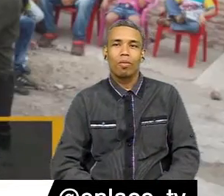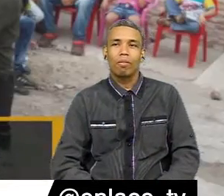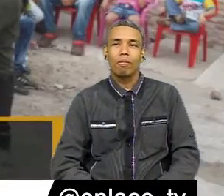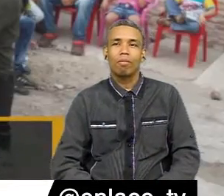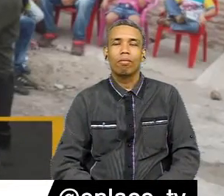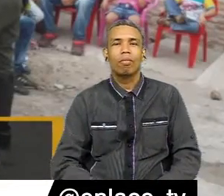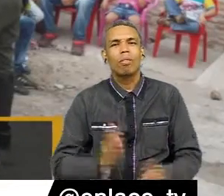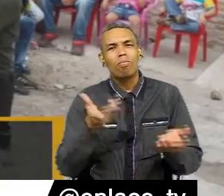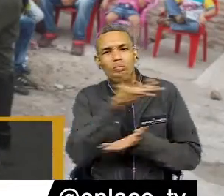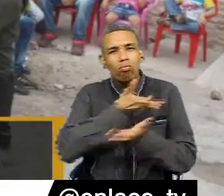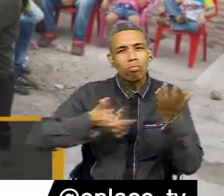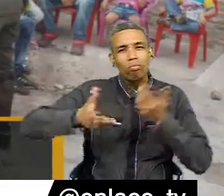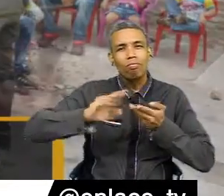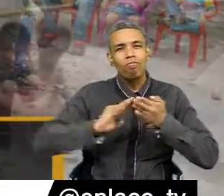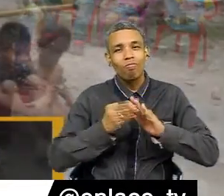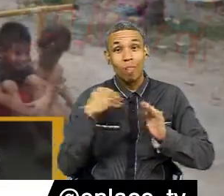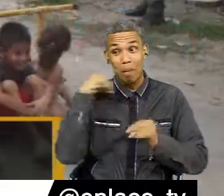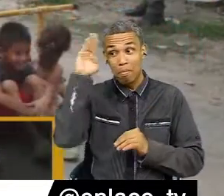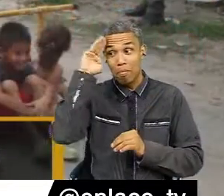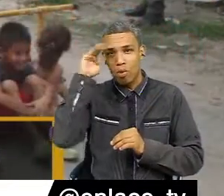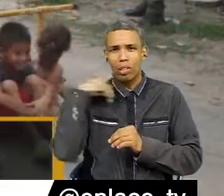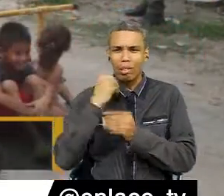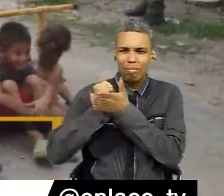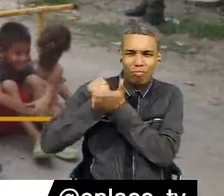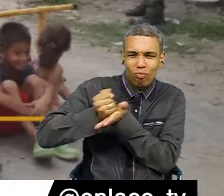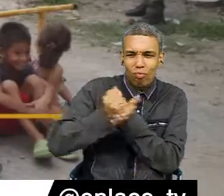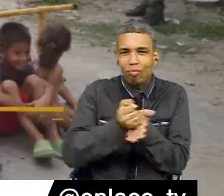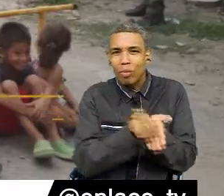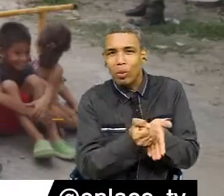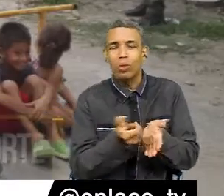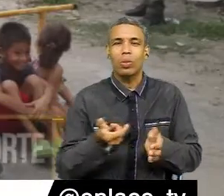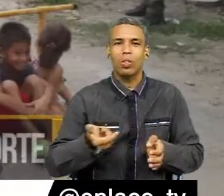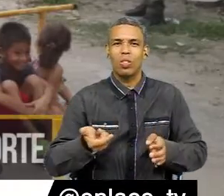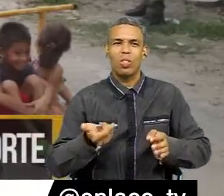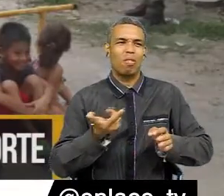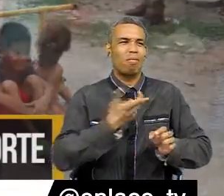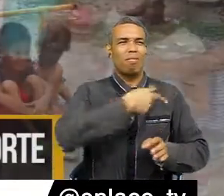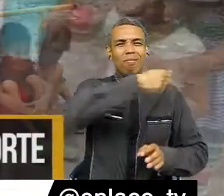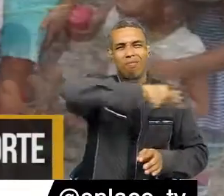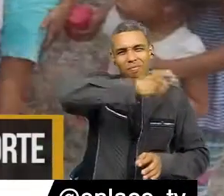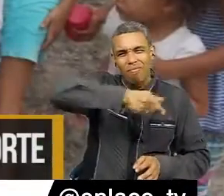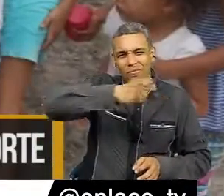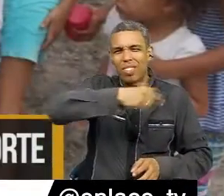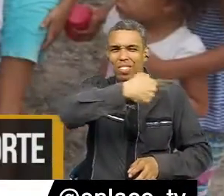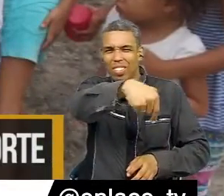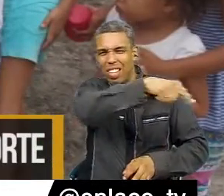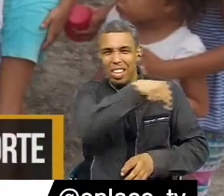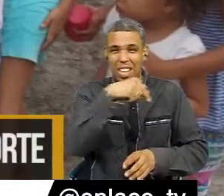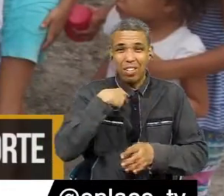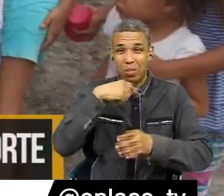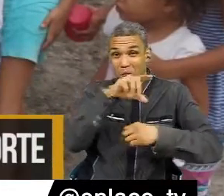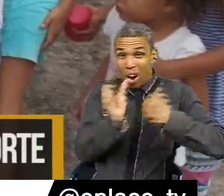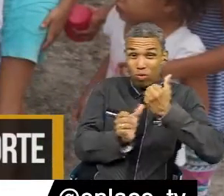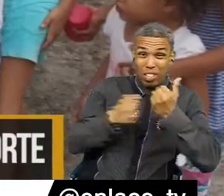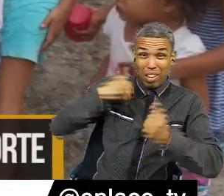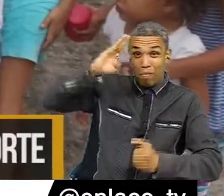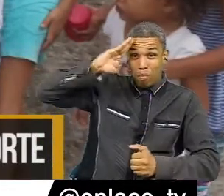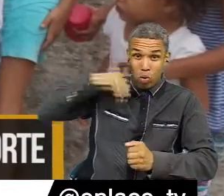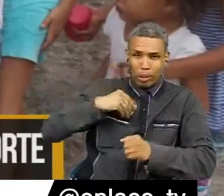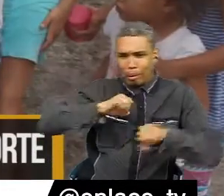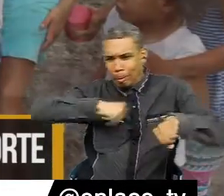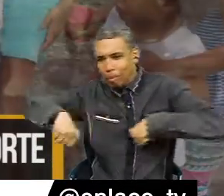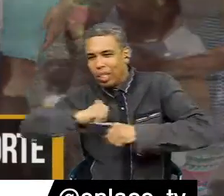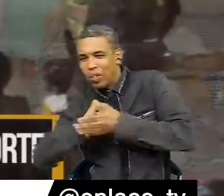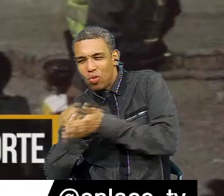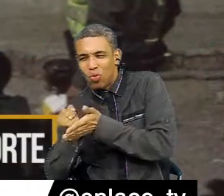en conjunto con los carabineros, guías caninos, gestores de participación ciudadana de la estación de policía de Barranca Bermeja y líderes de la zona de la Comuna